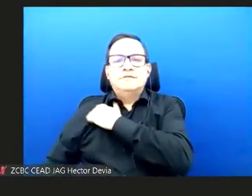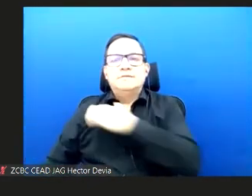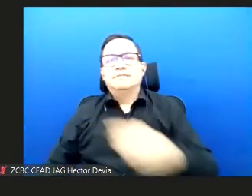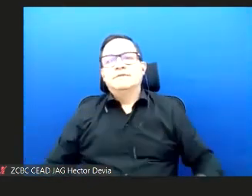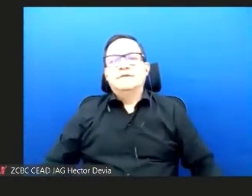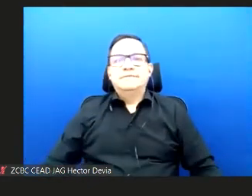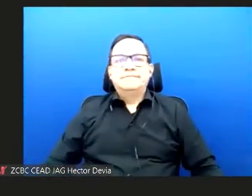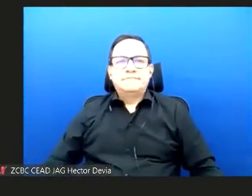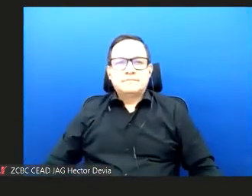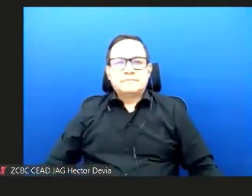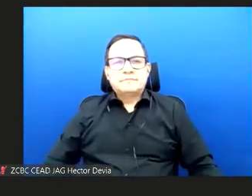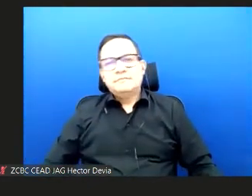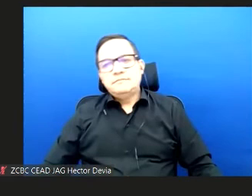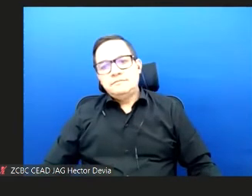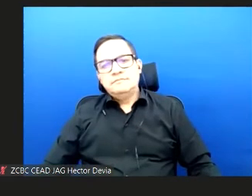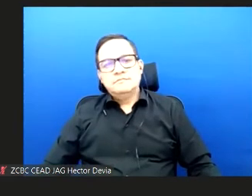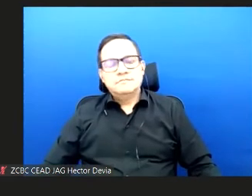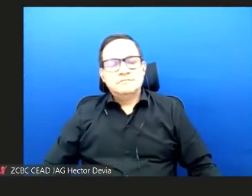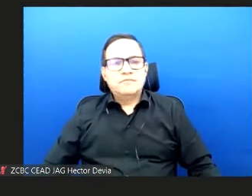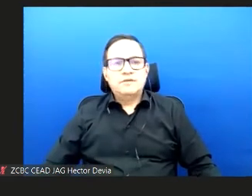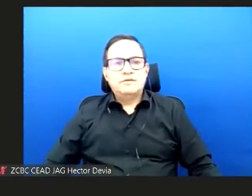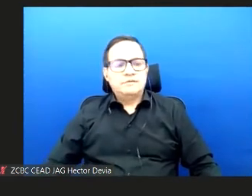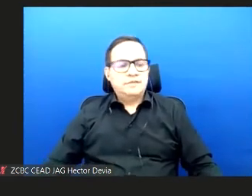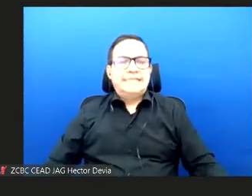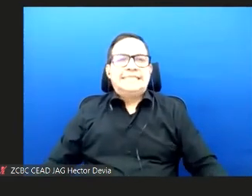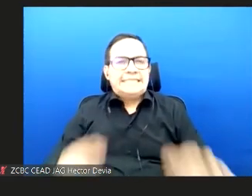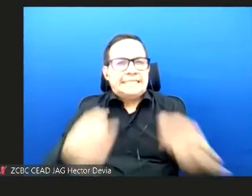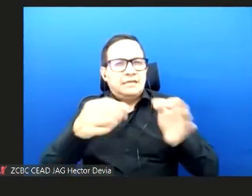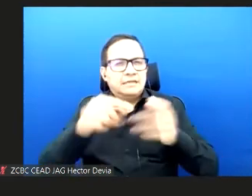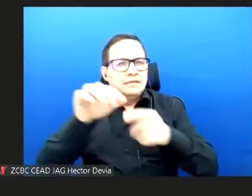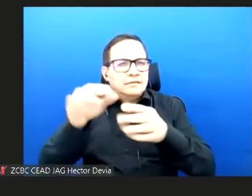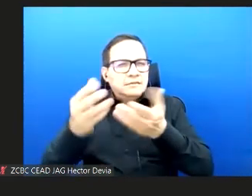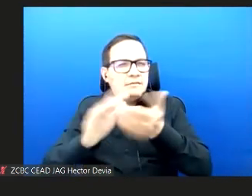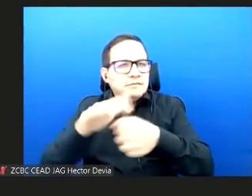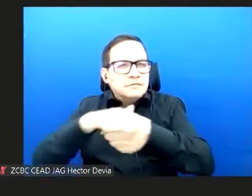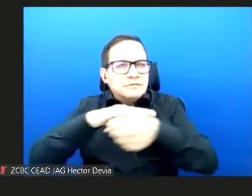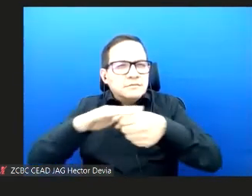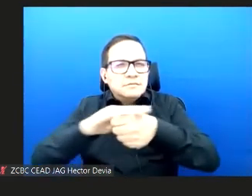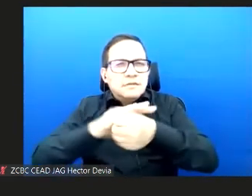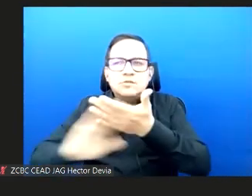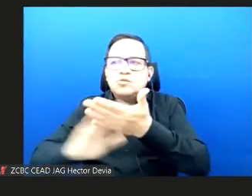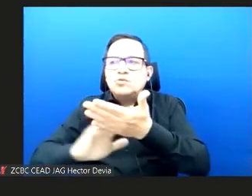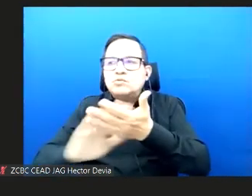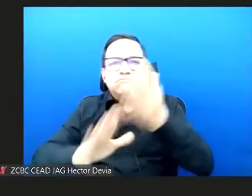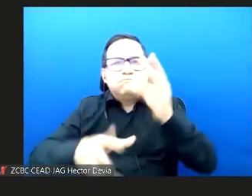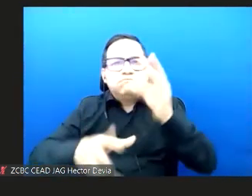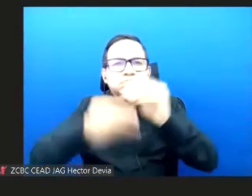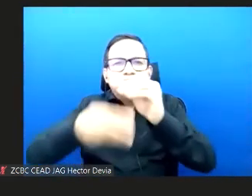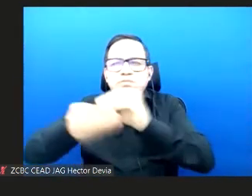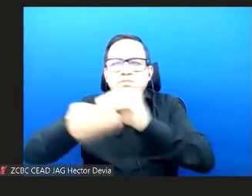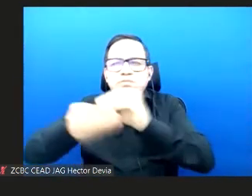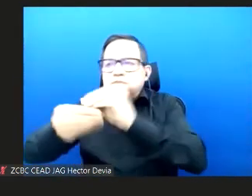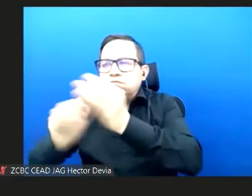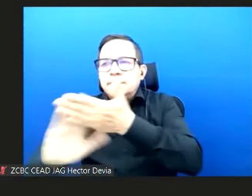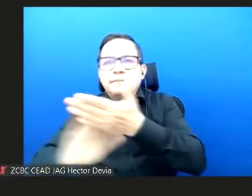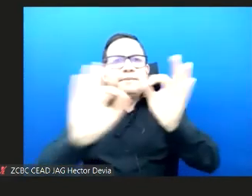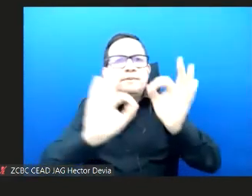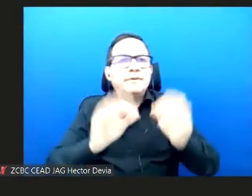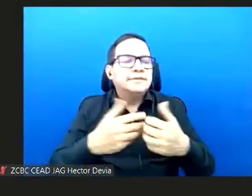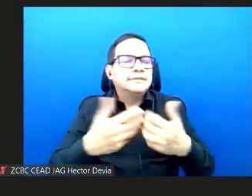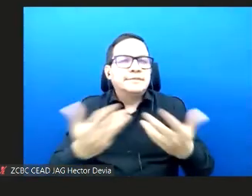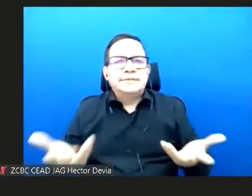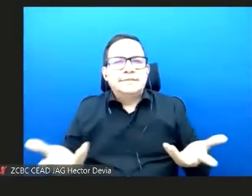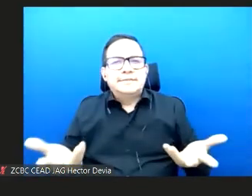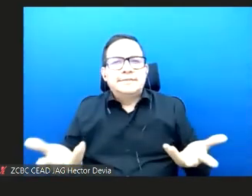Ya esas situaciones que son tan específicas que si llevaría el complemento, ya miramos, hay algunos ejemplos que tienen lo del complemento.